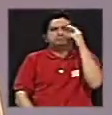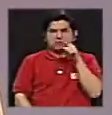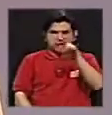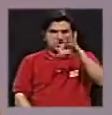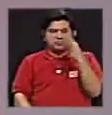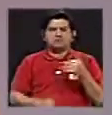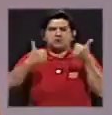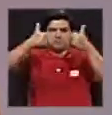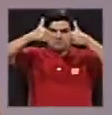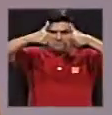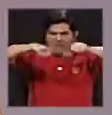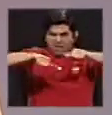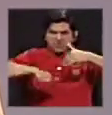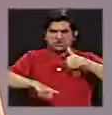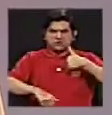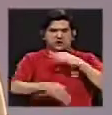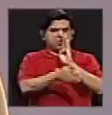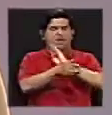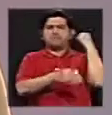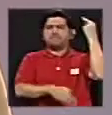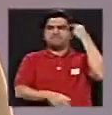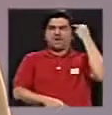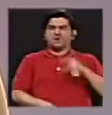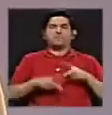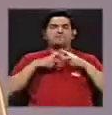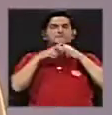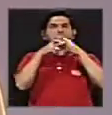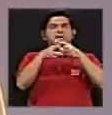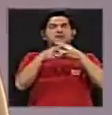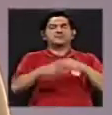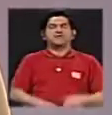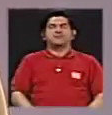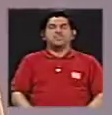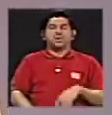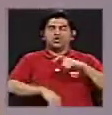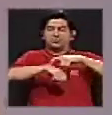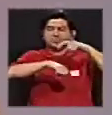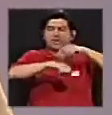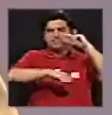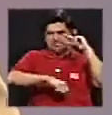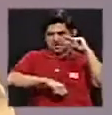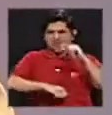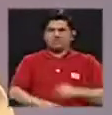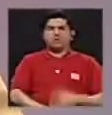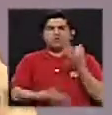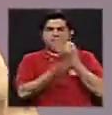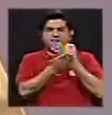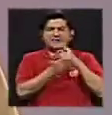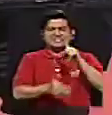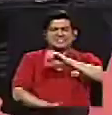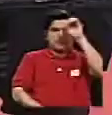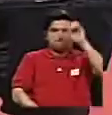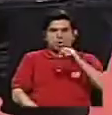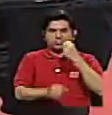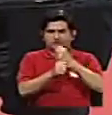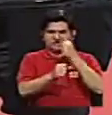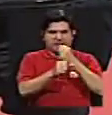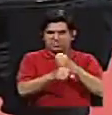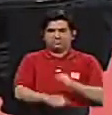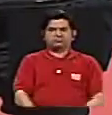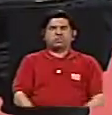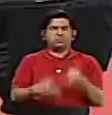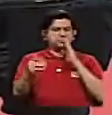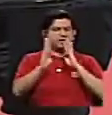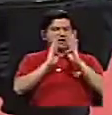está de acuerdo los bancos estatales, en dar un crédito puente, un crédito temporal para financiar el 100% de la obra. Ya hemos hablado